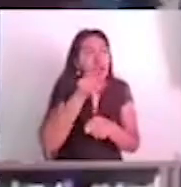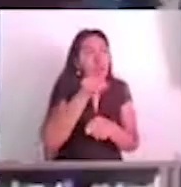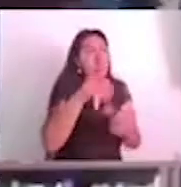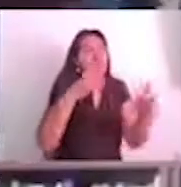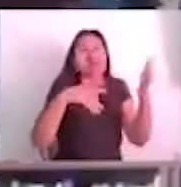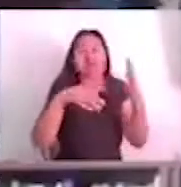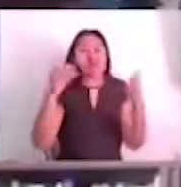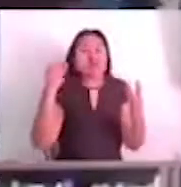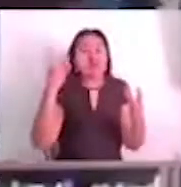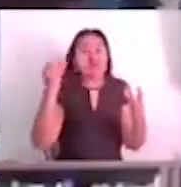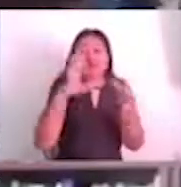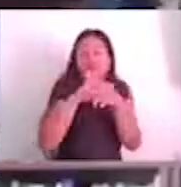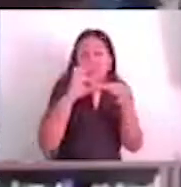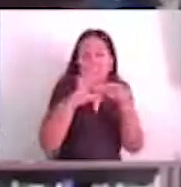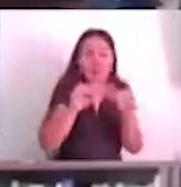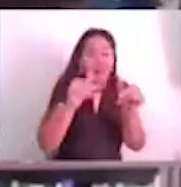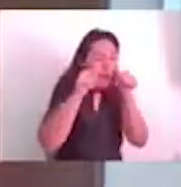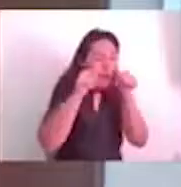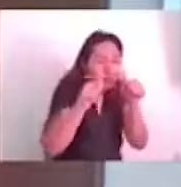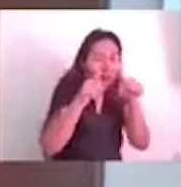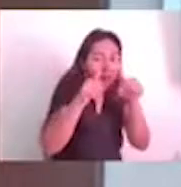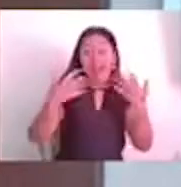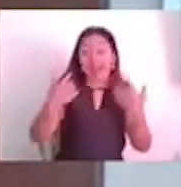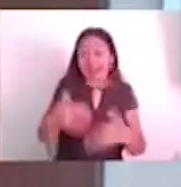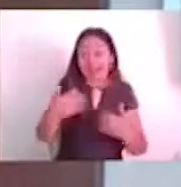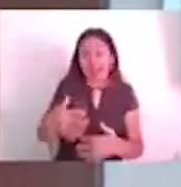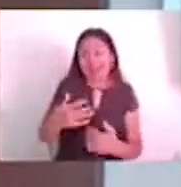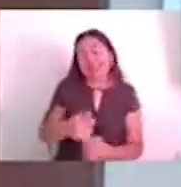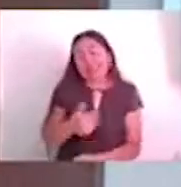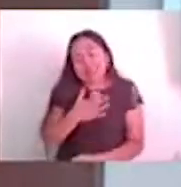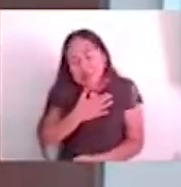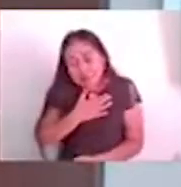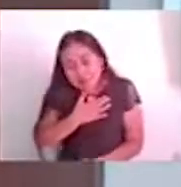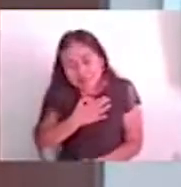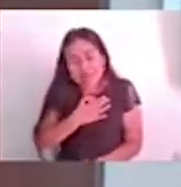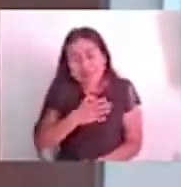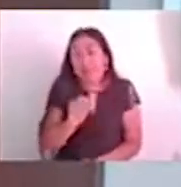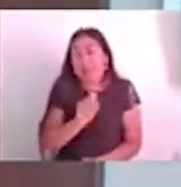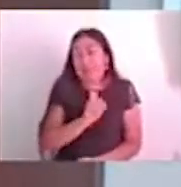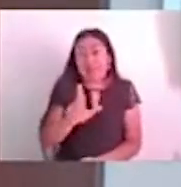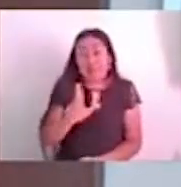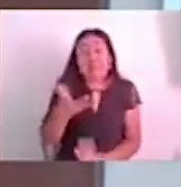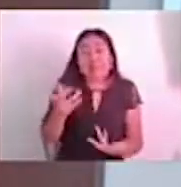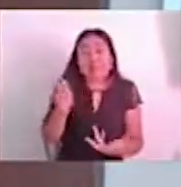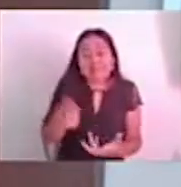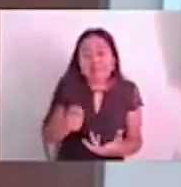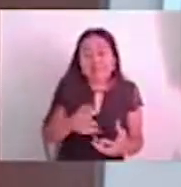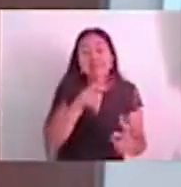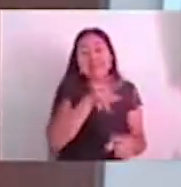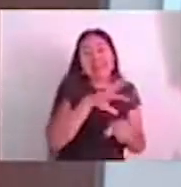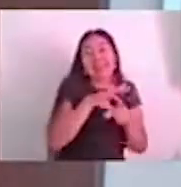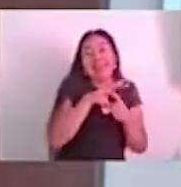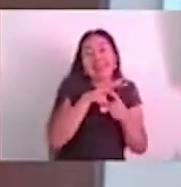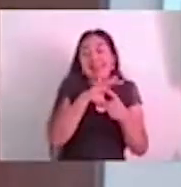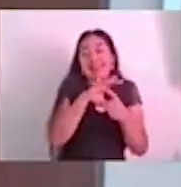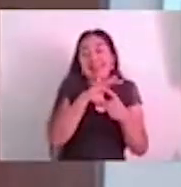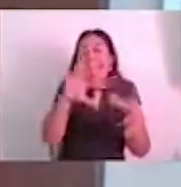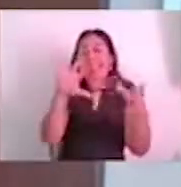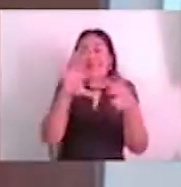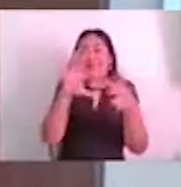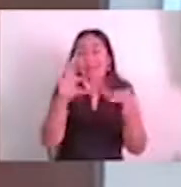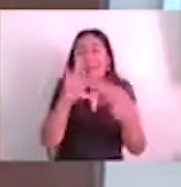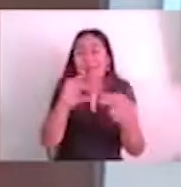que les puedo decir que he tenido el privilegio de tener con él visitas guiadas y es verdaderamente